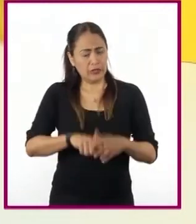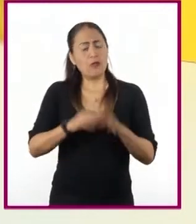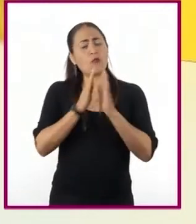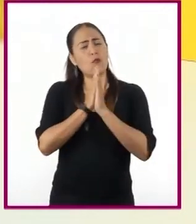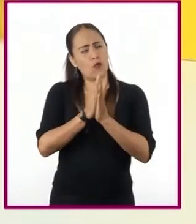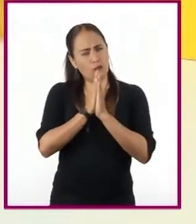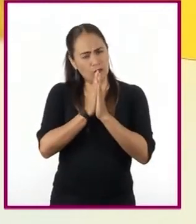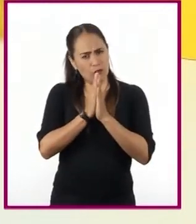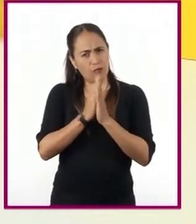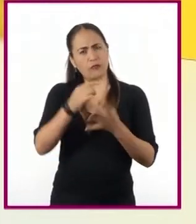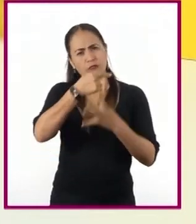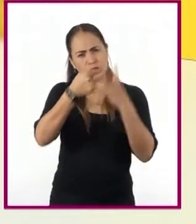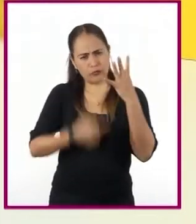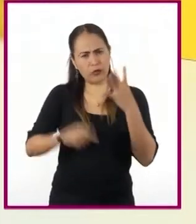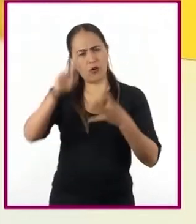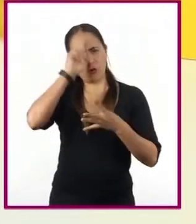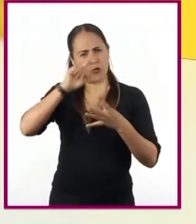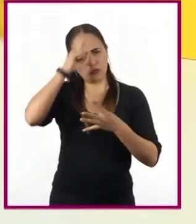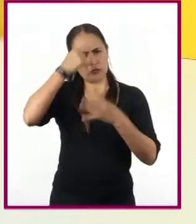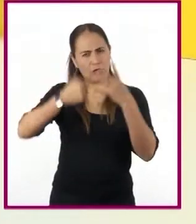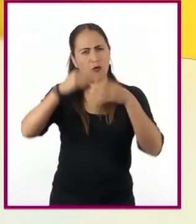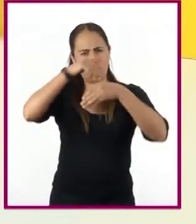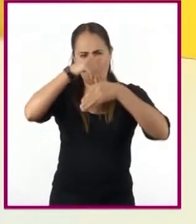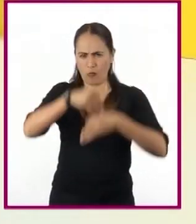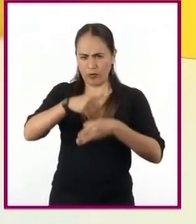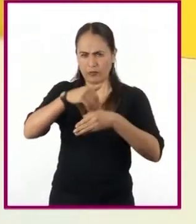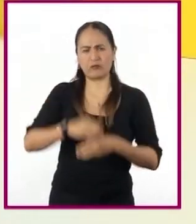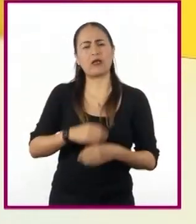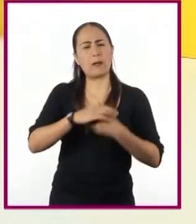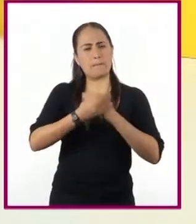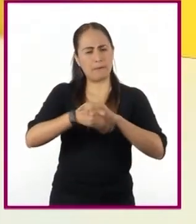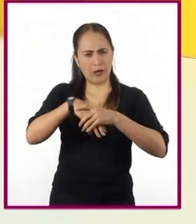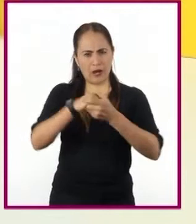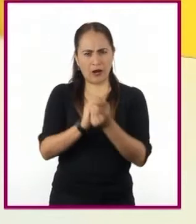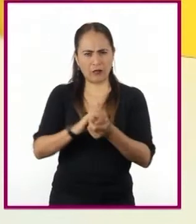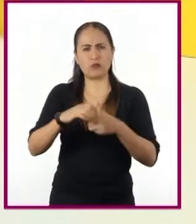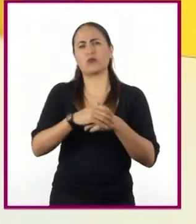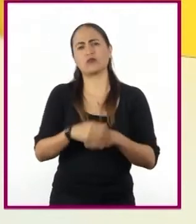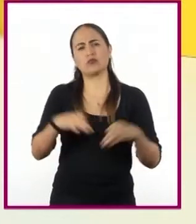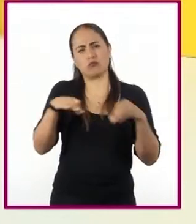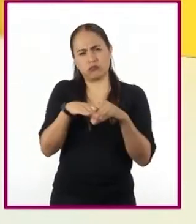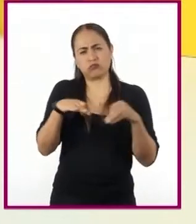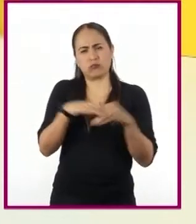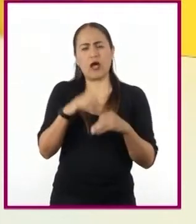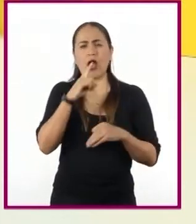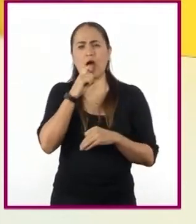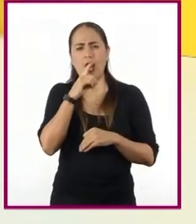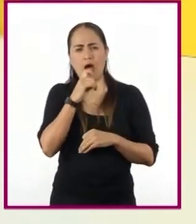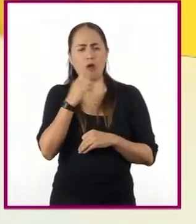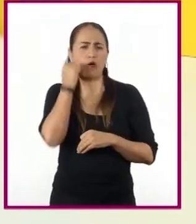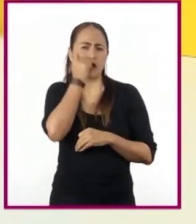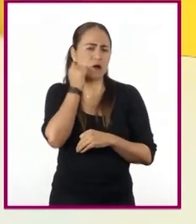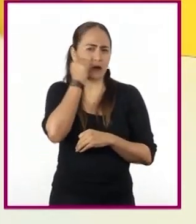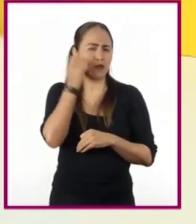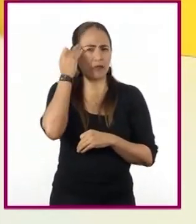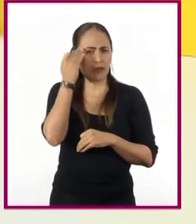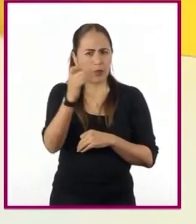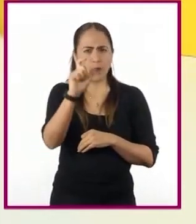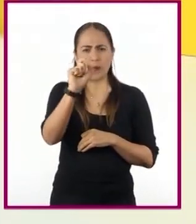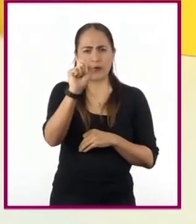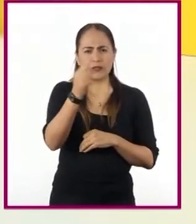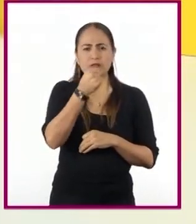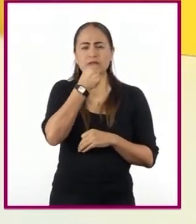a que sigan practicando las medidas de prevención. El lavado de manos con agua y jabón, por lo menos durante 20